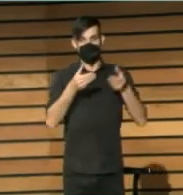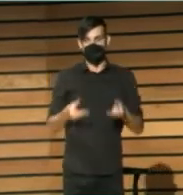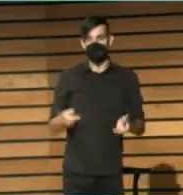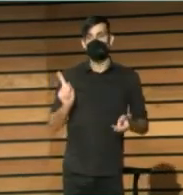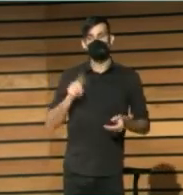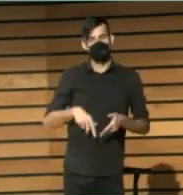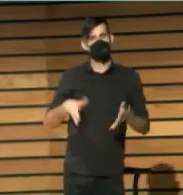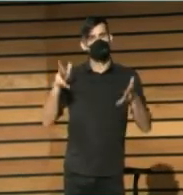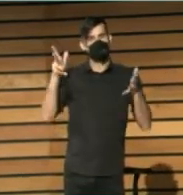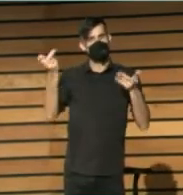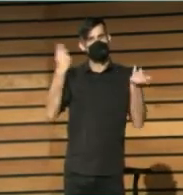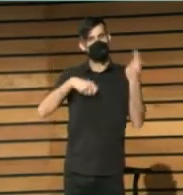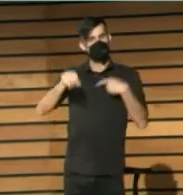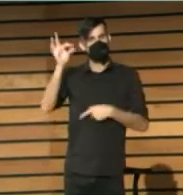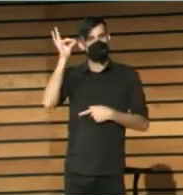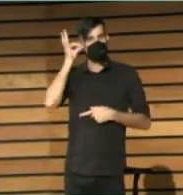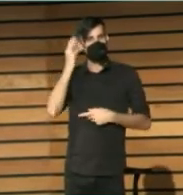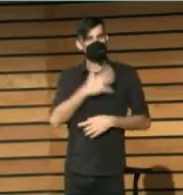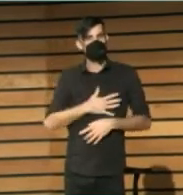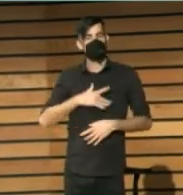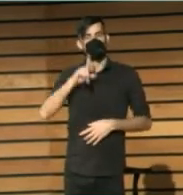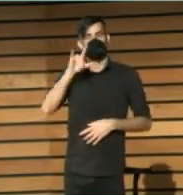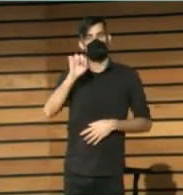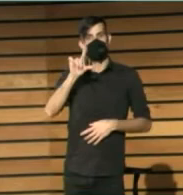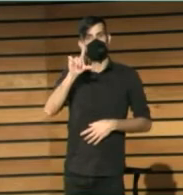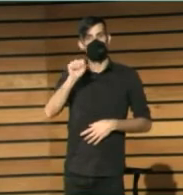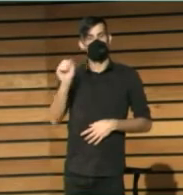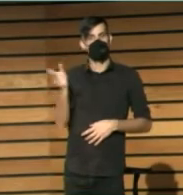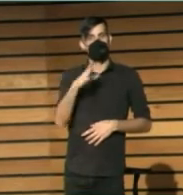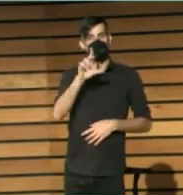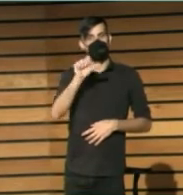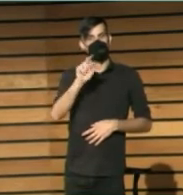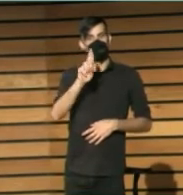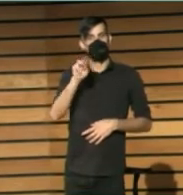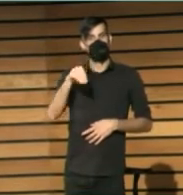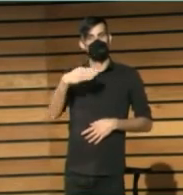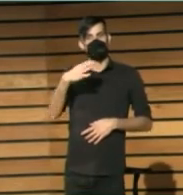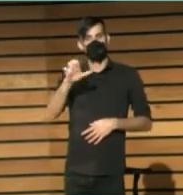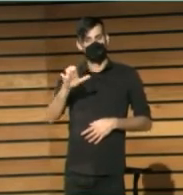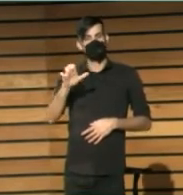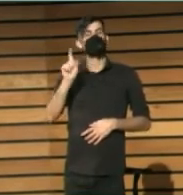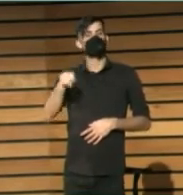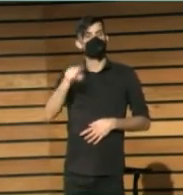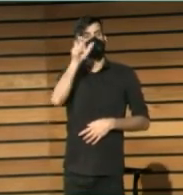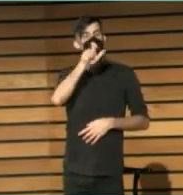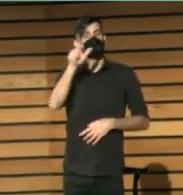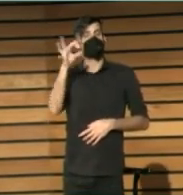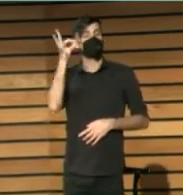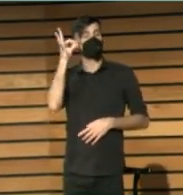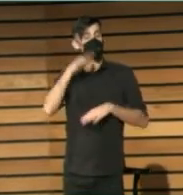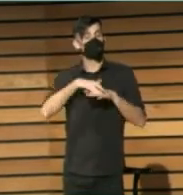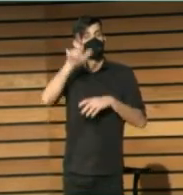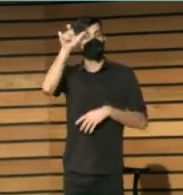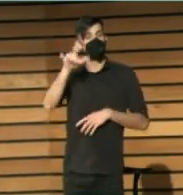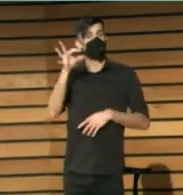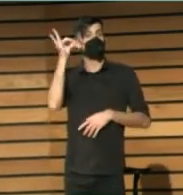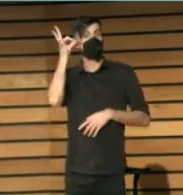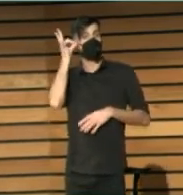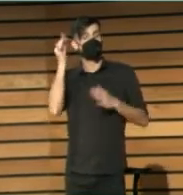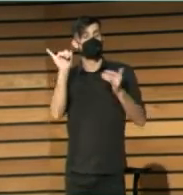librera muy querida, Lola Larumbe, a una bibliotecaria de Tenerife que se llama Margot